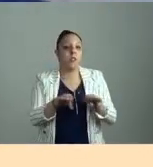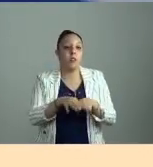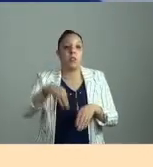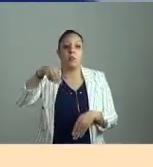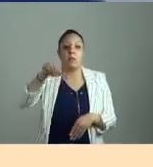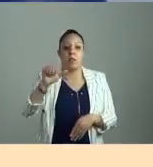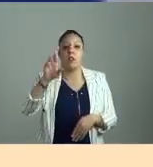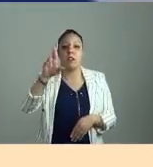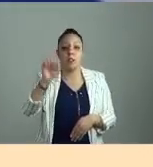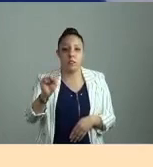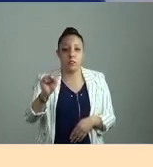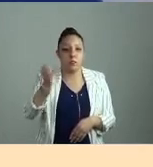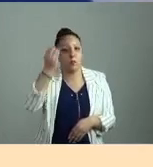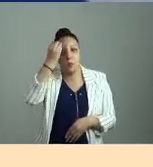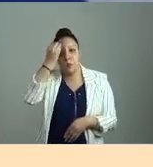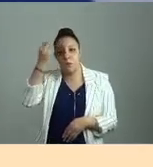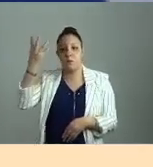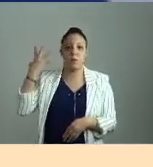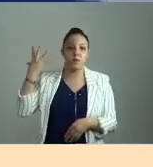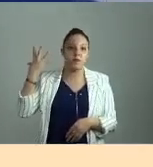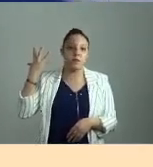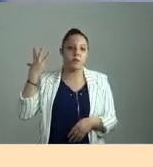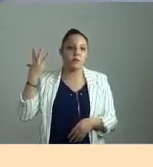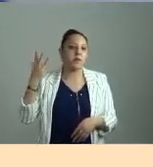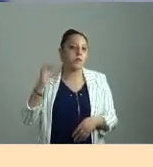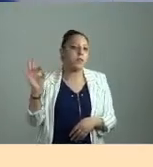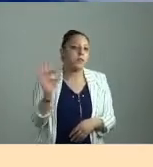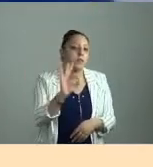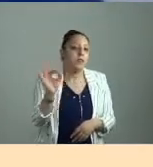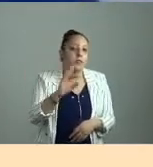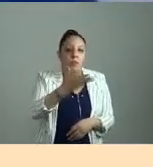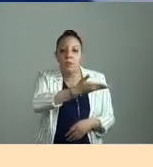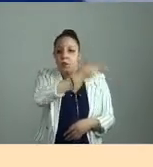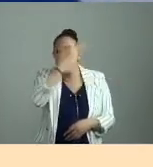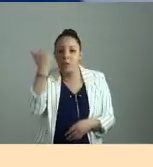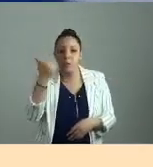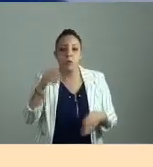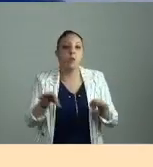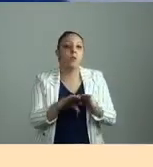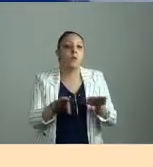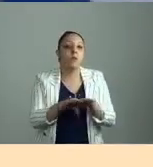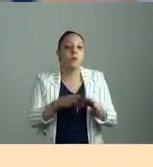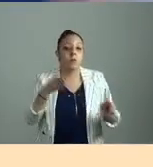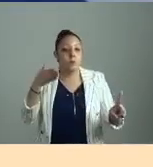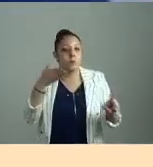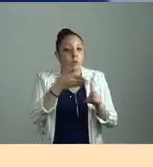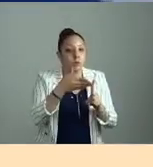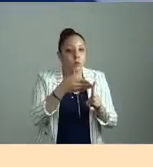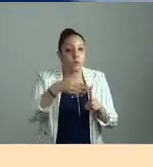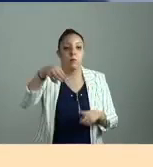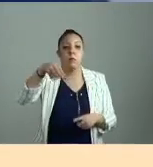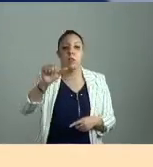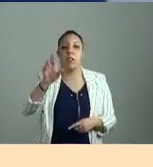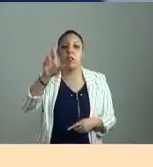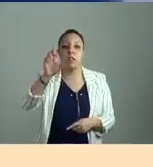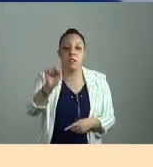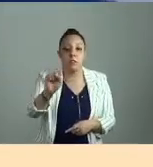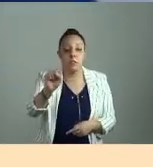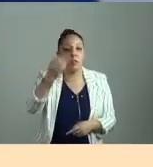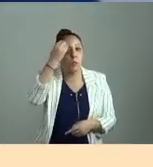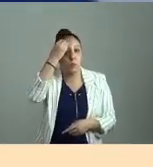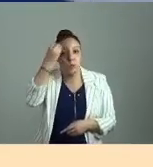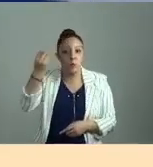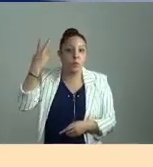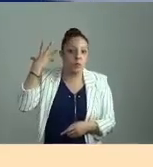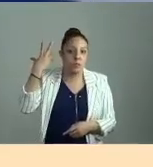como que no se realiza la cuestión de la de producción marc se olvida que muchos de los de